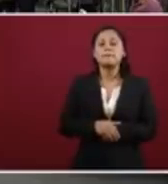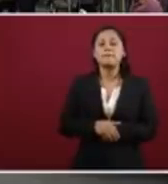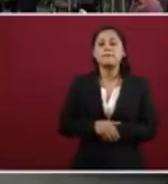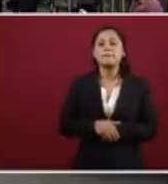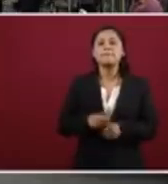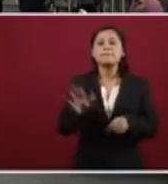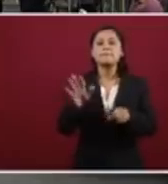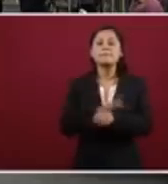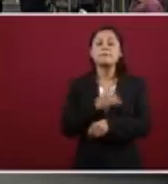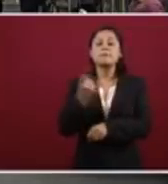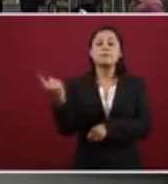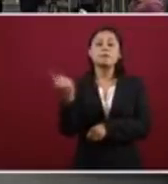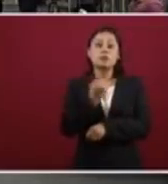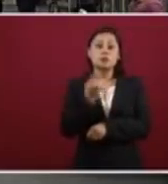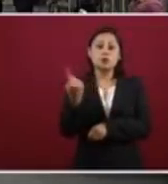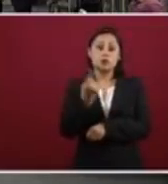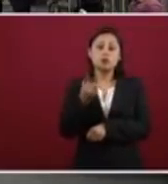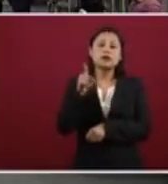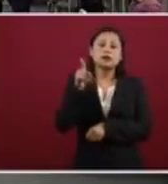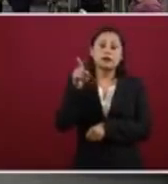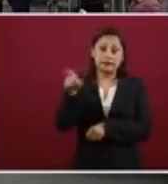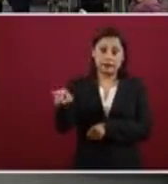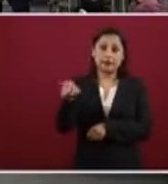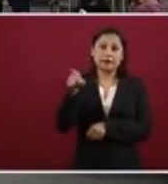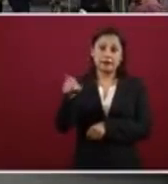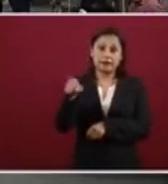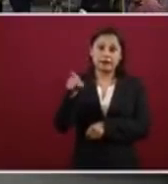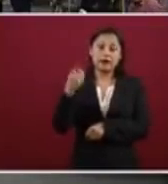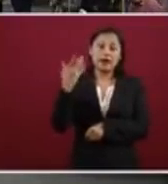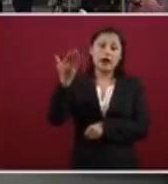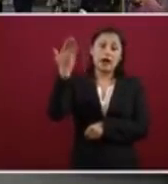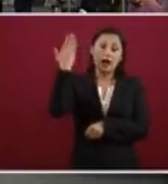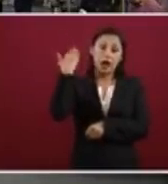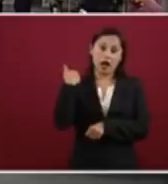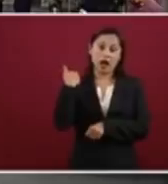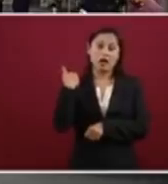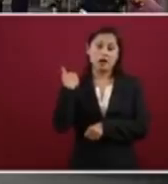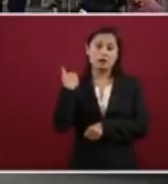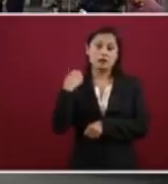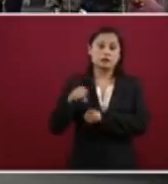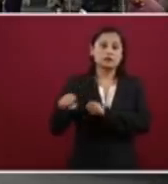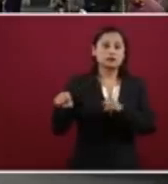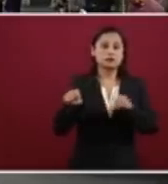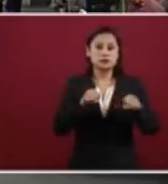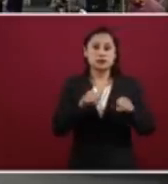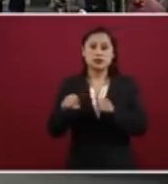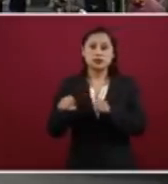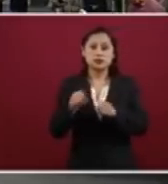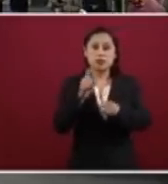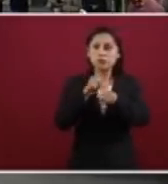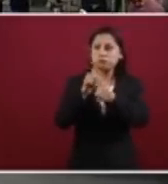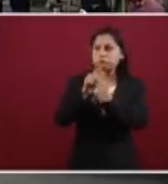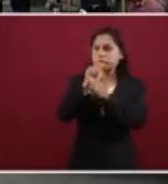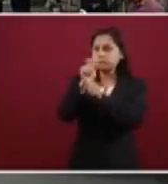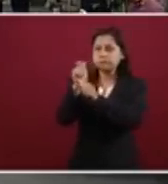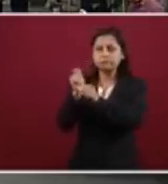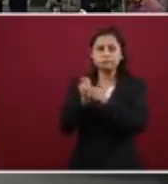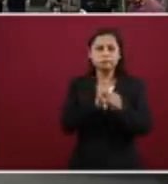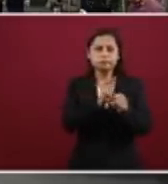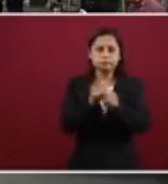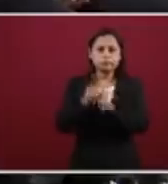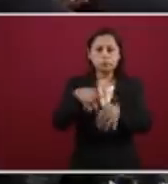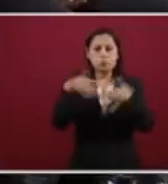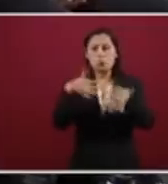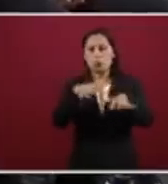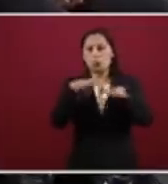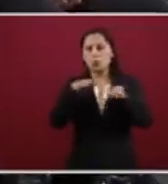con los sismos resultaron dañados monumentos históricos y ellos están ayudando mucho.